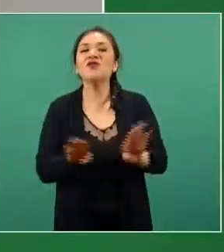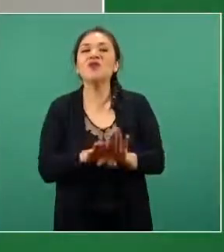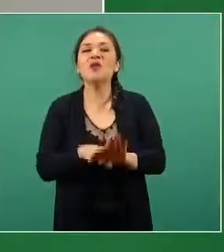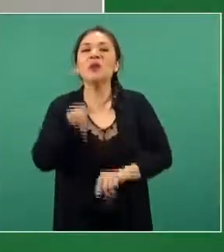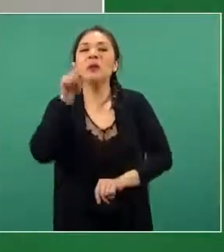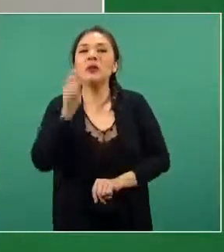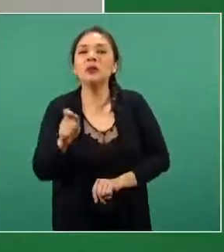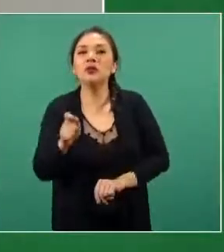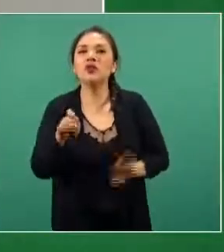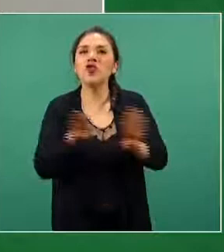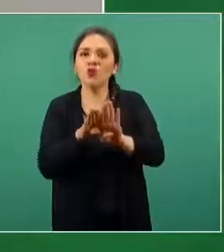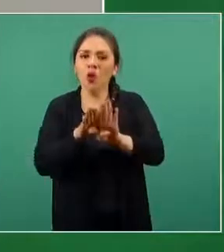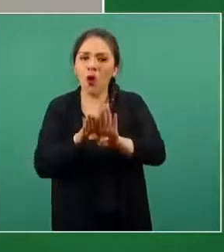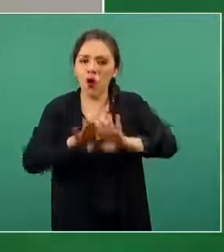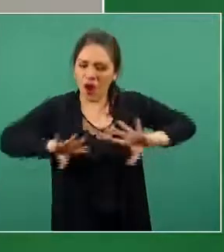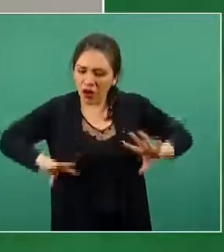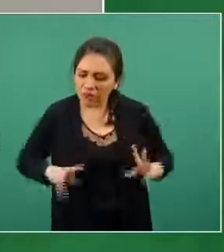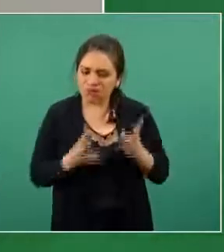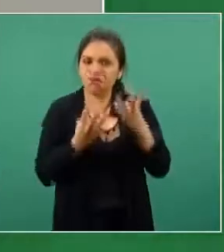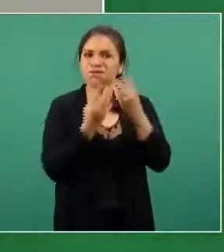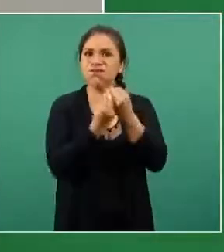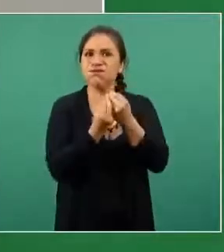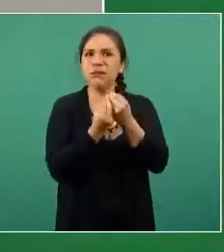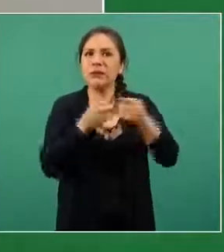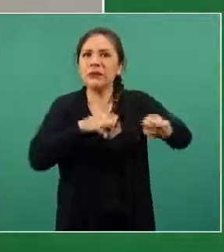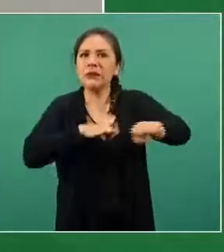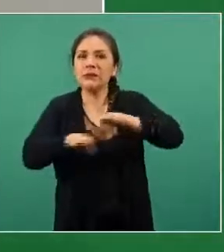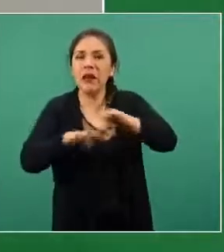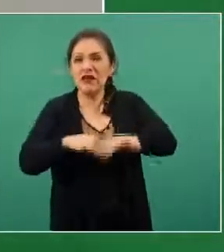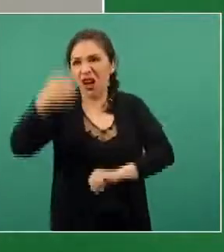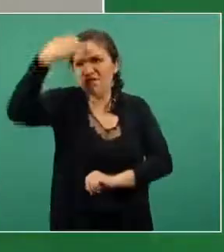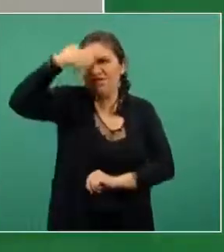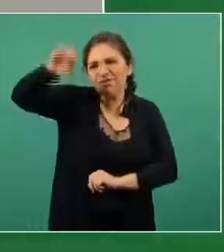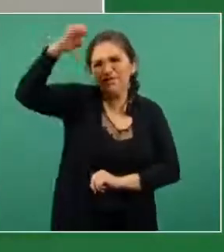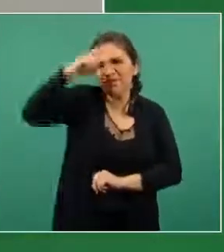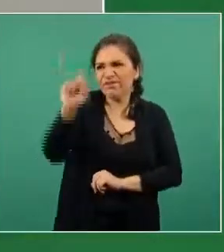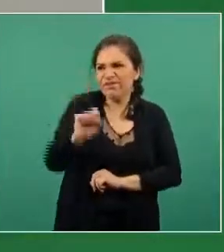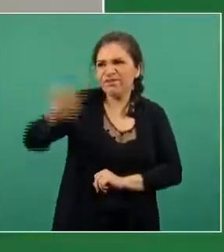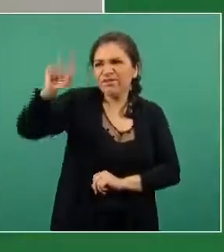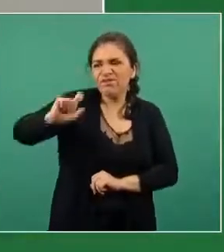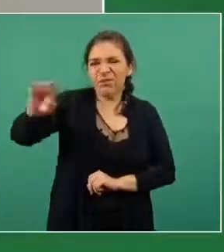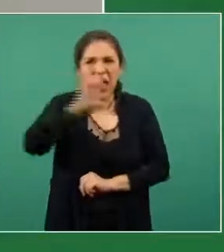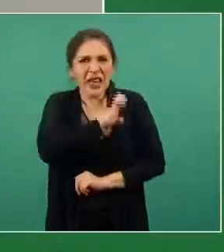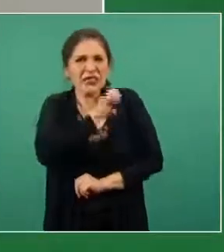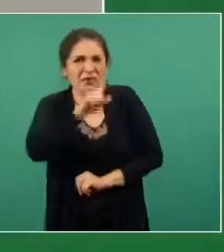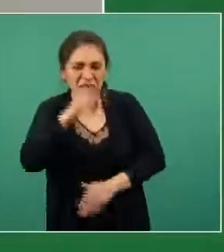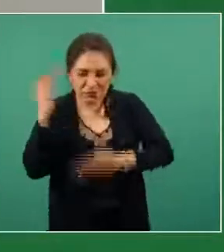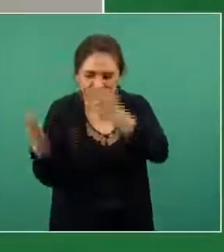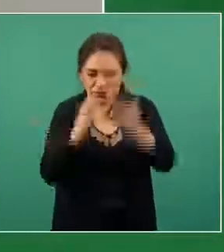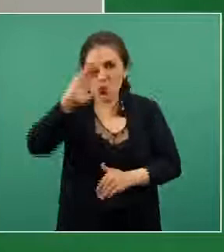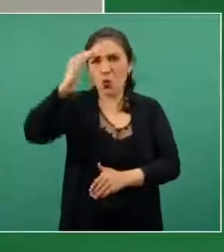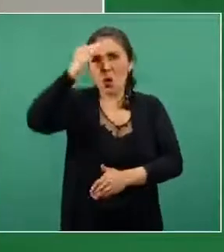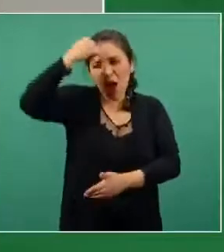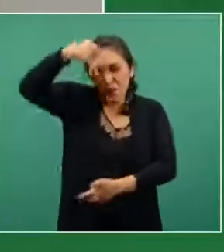es una conjunción y una sinergia entre lo que es el expertise, la especialización y el conocimiento médico